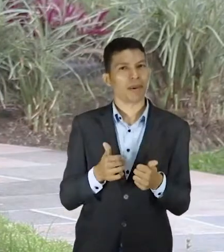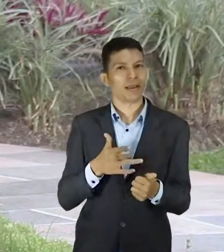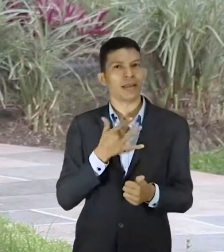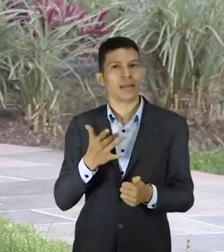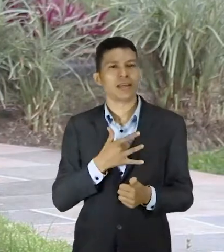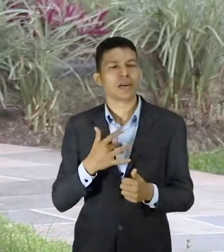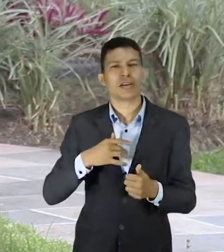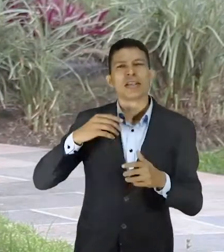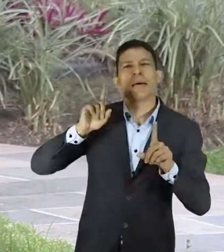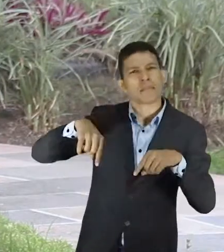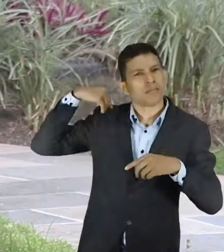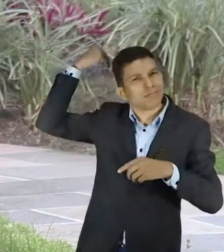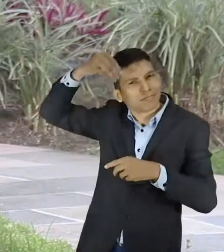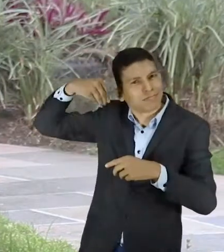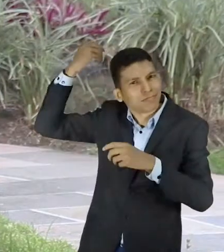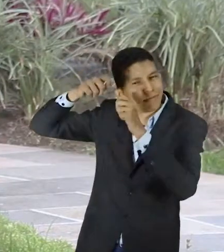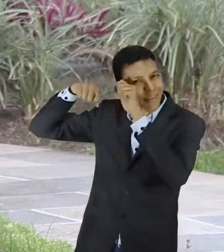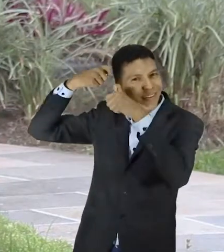ángel allí.